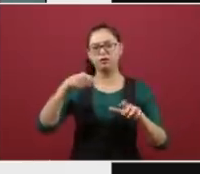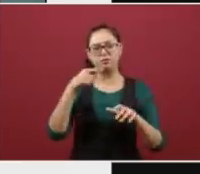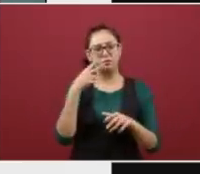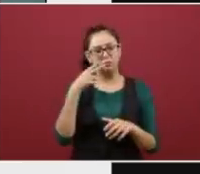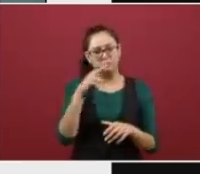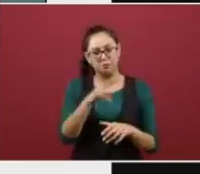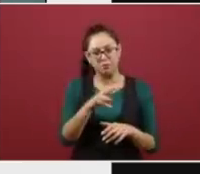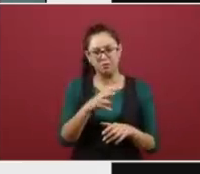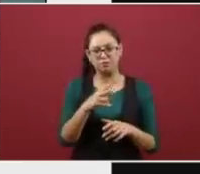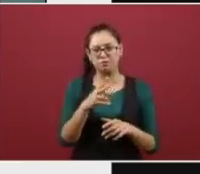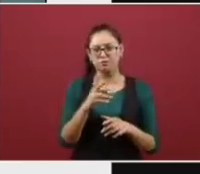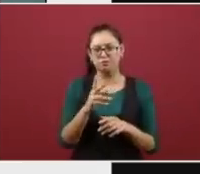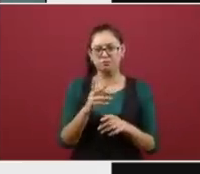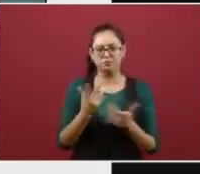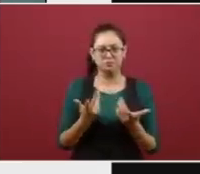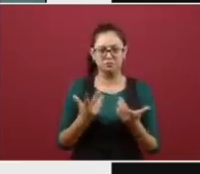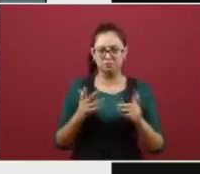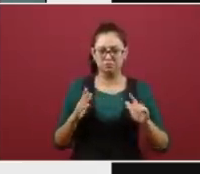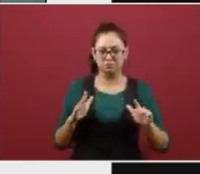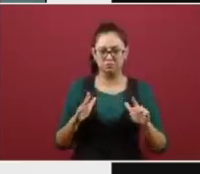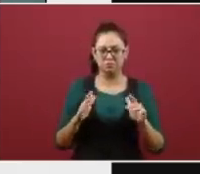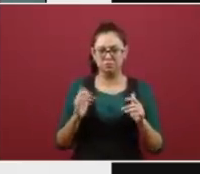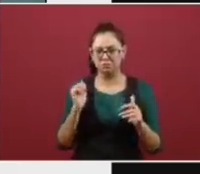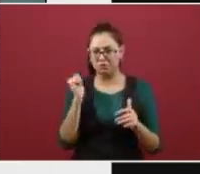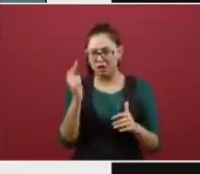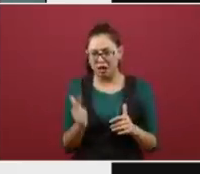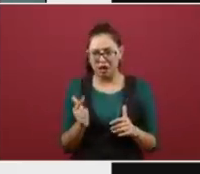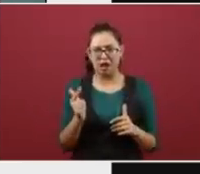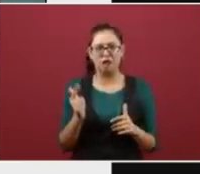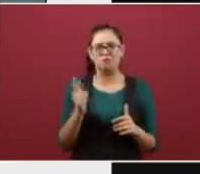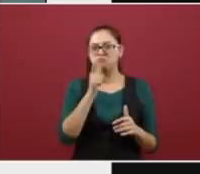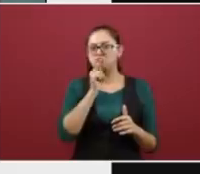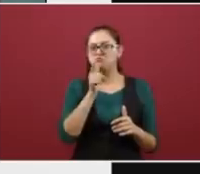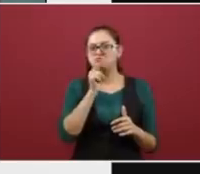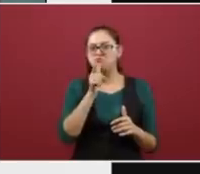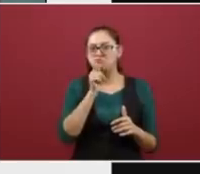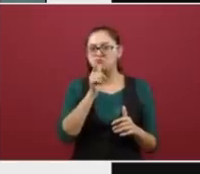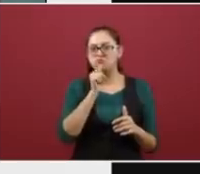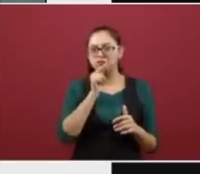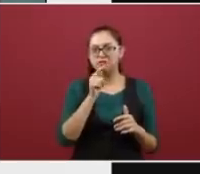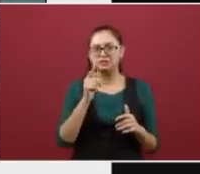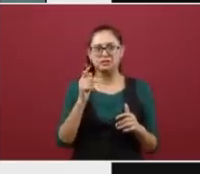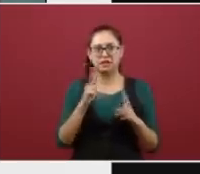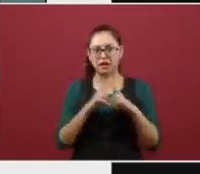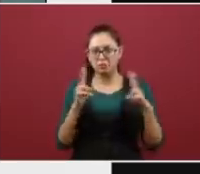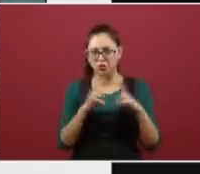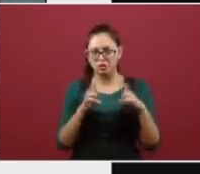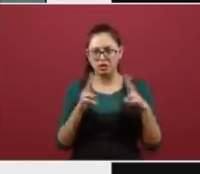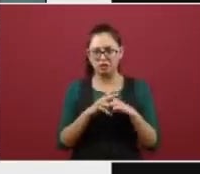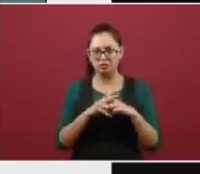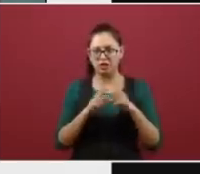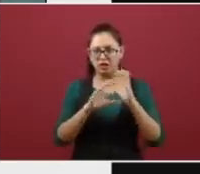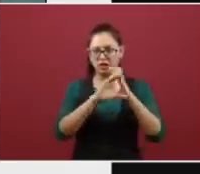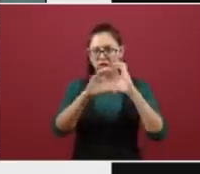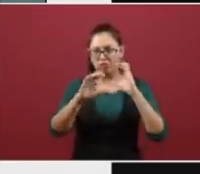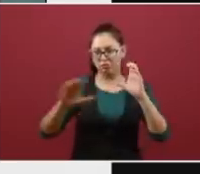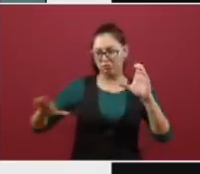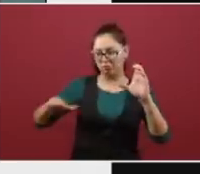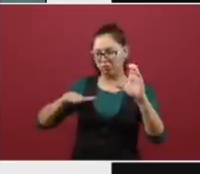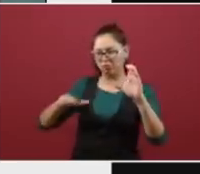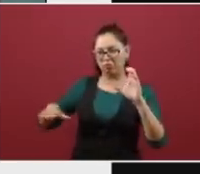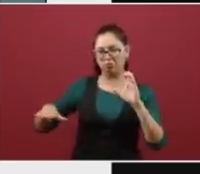iba acompañado con ningún ninguna patrulla ni en la parte de delante en la parte de atrás el autobús llegó